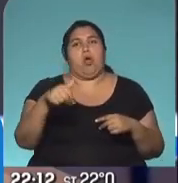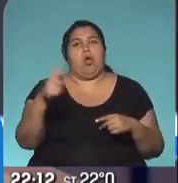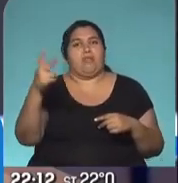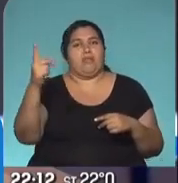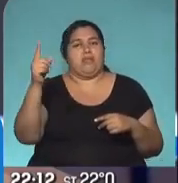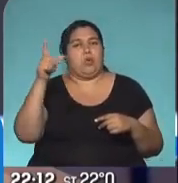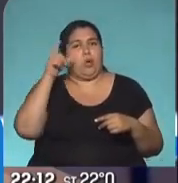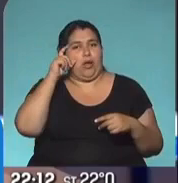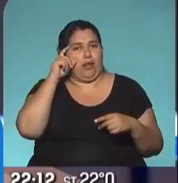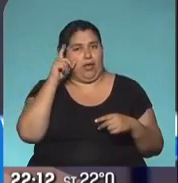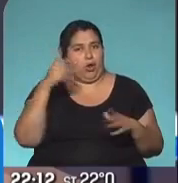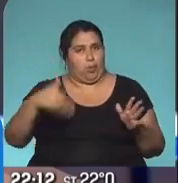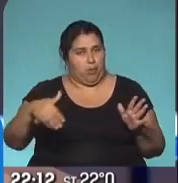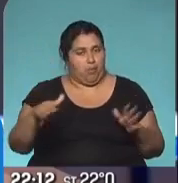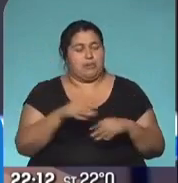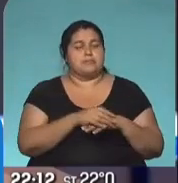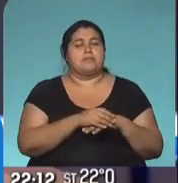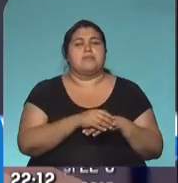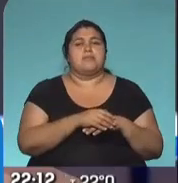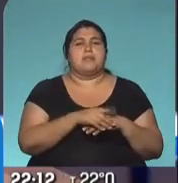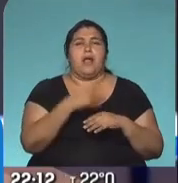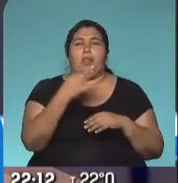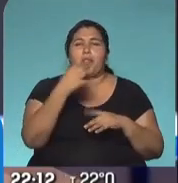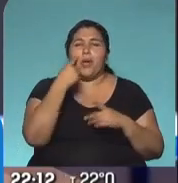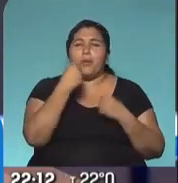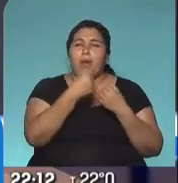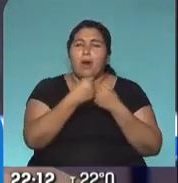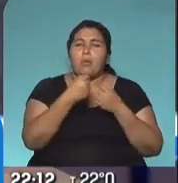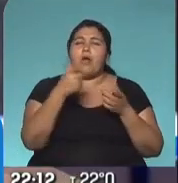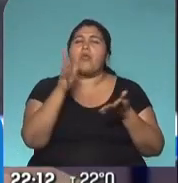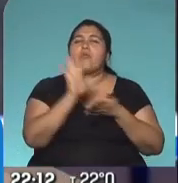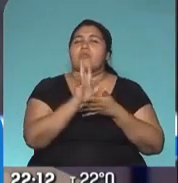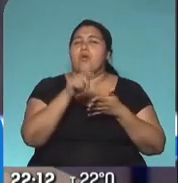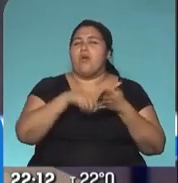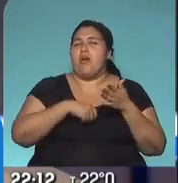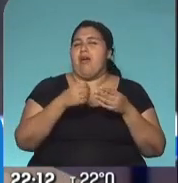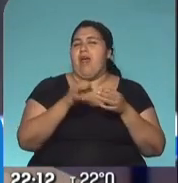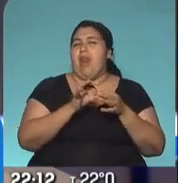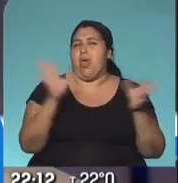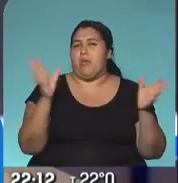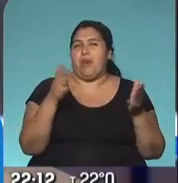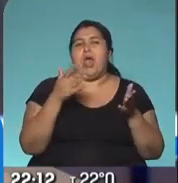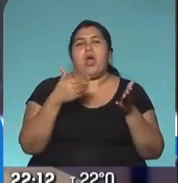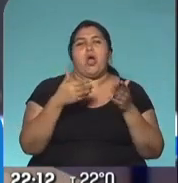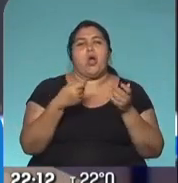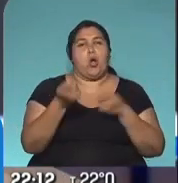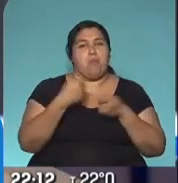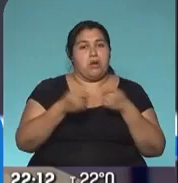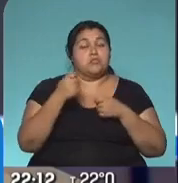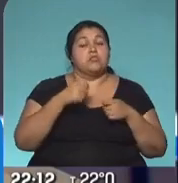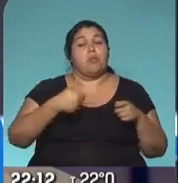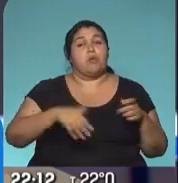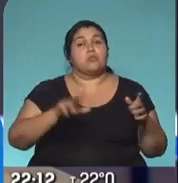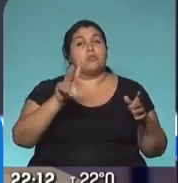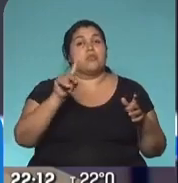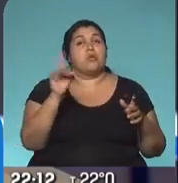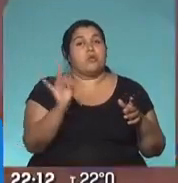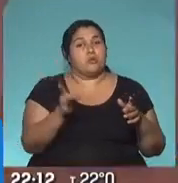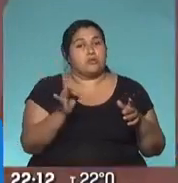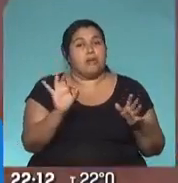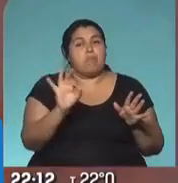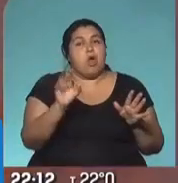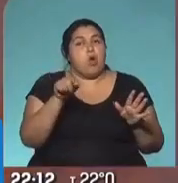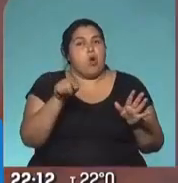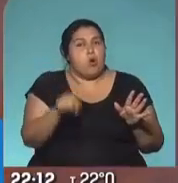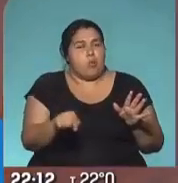enero. Y en principio habría que firmar un tratado de libre comercio el 31 de diciembre o hacia el 31 de diciembre.